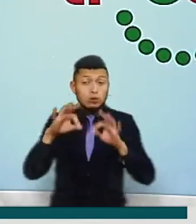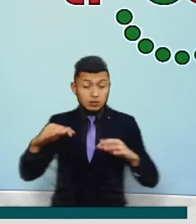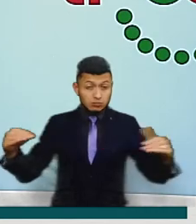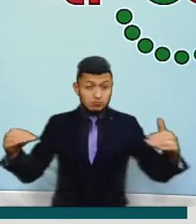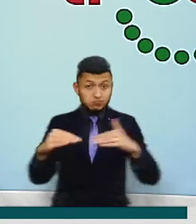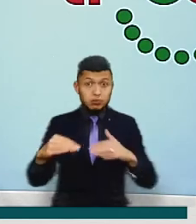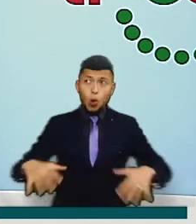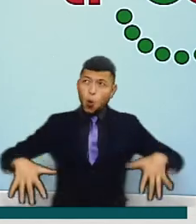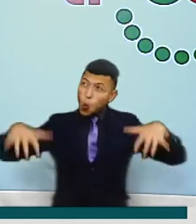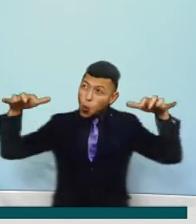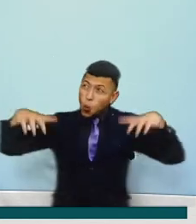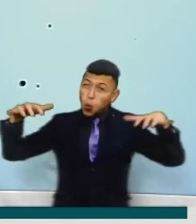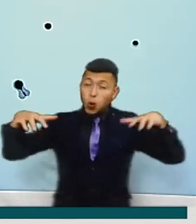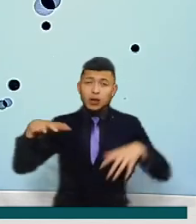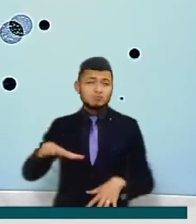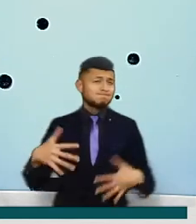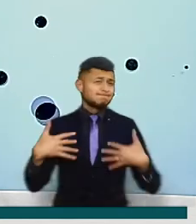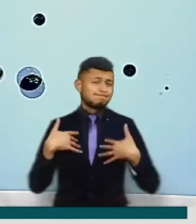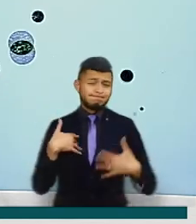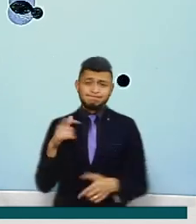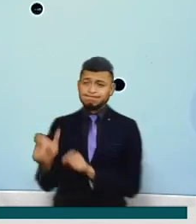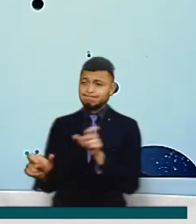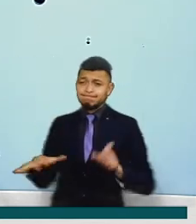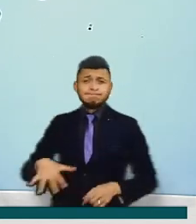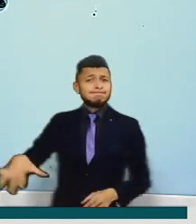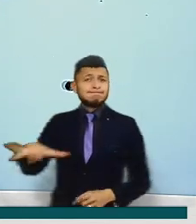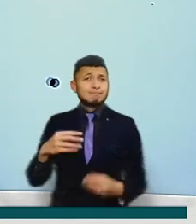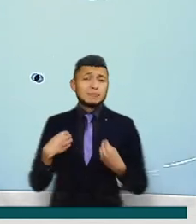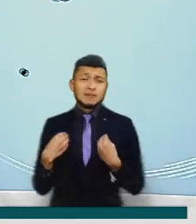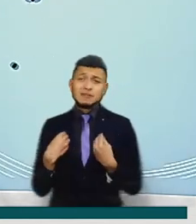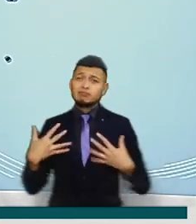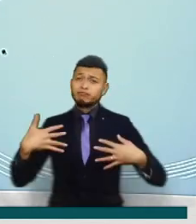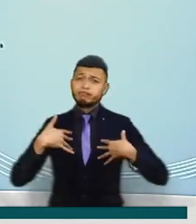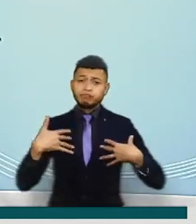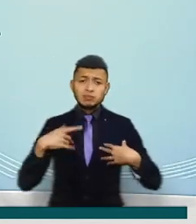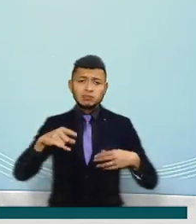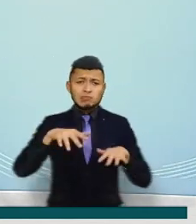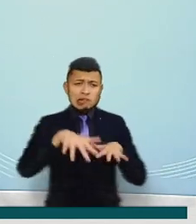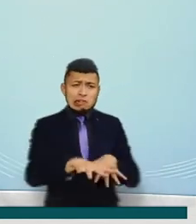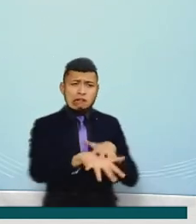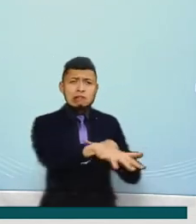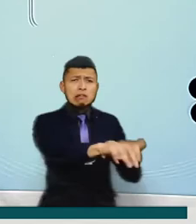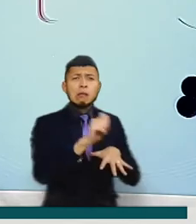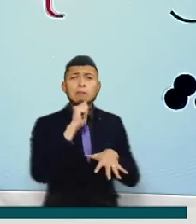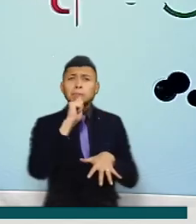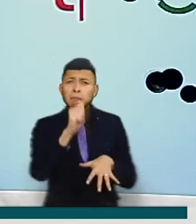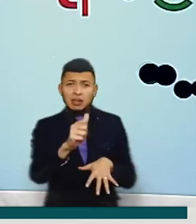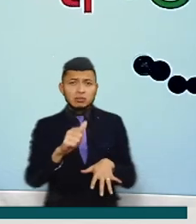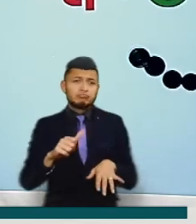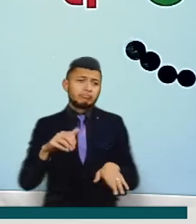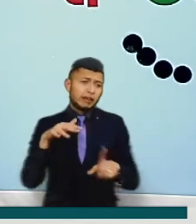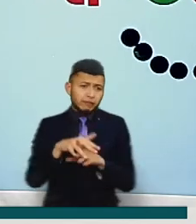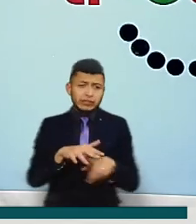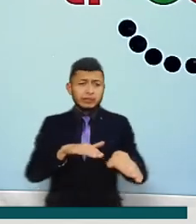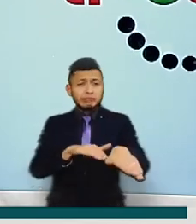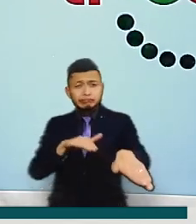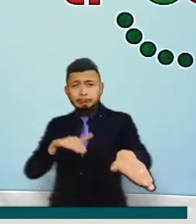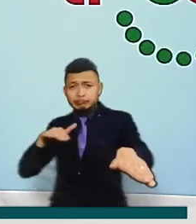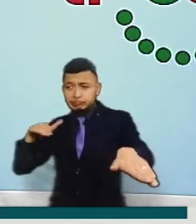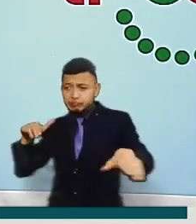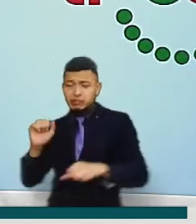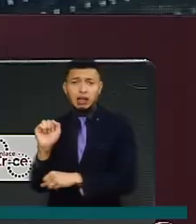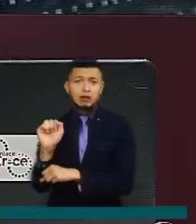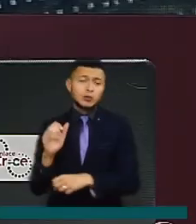de lluvias se convierte en el dolor de cabeza de los habitantes de la región, porque su lamentable estado empeora, obstaculizando el paso de